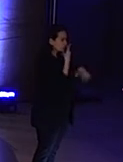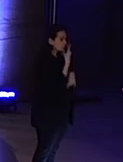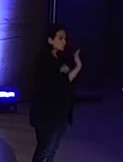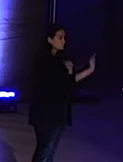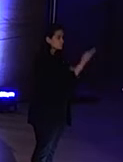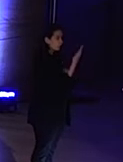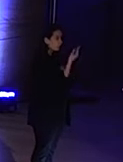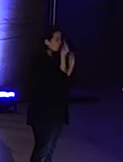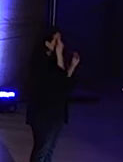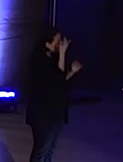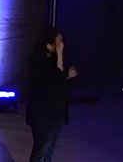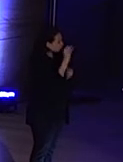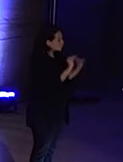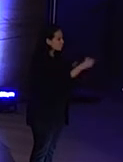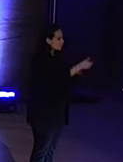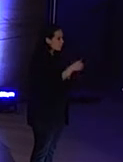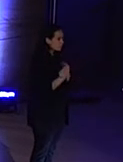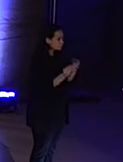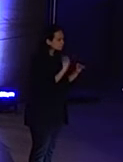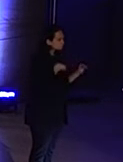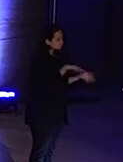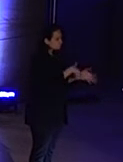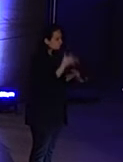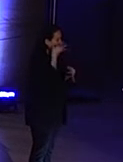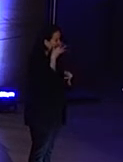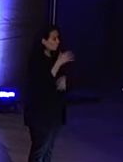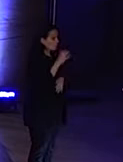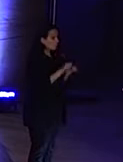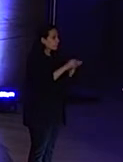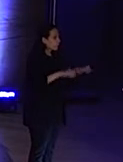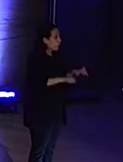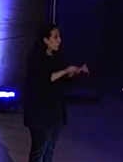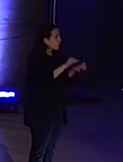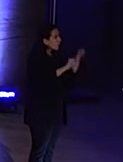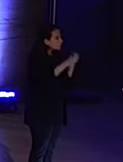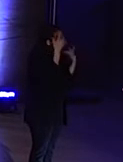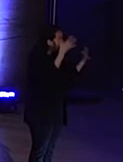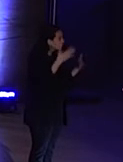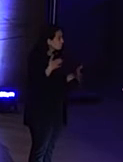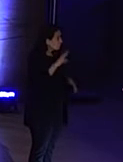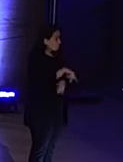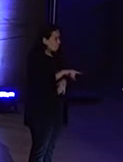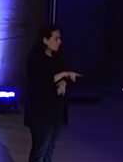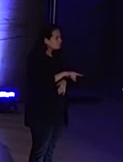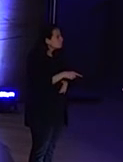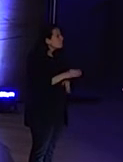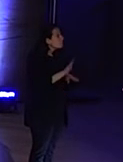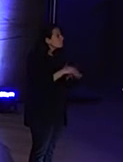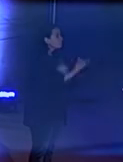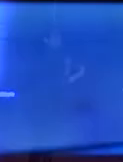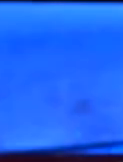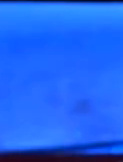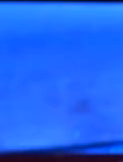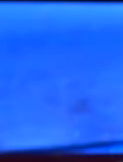sugerencias y sus demandas. Porque el Laboratorio de Sueños no es mío, sino de todas esas personas que participan